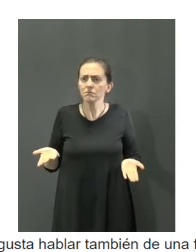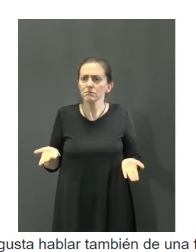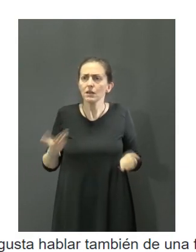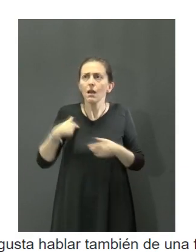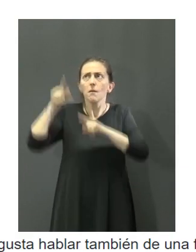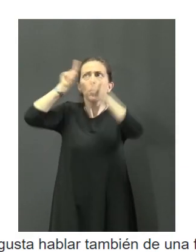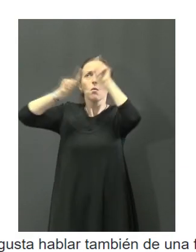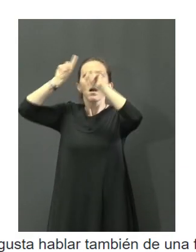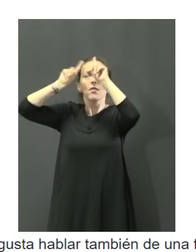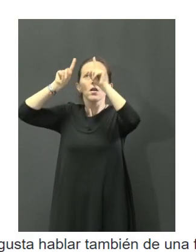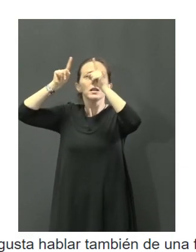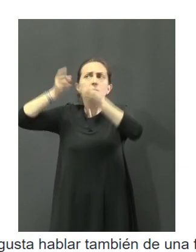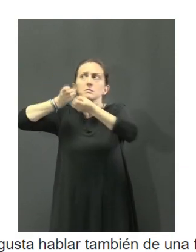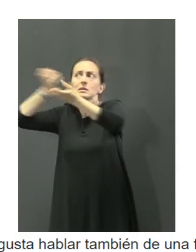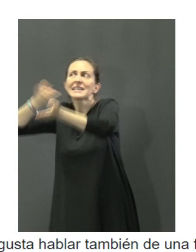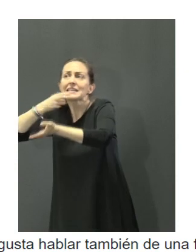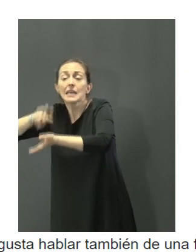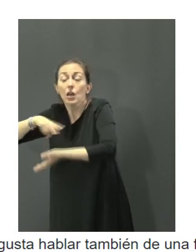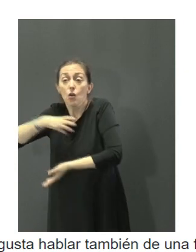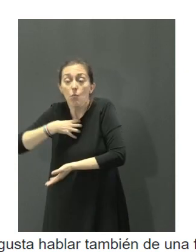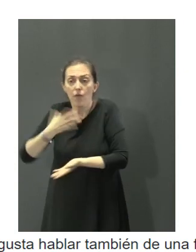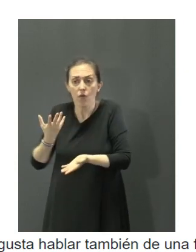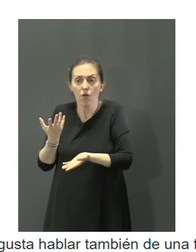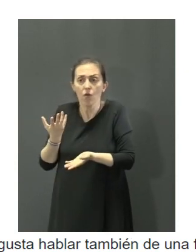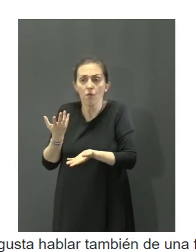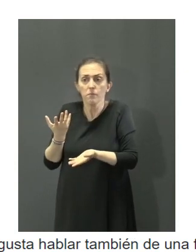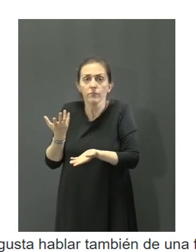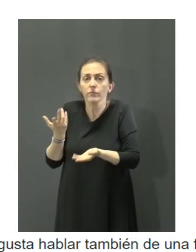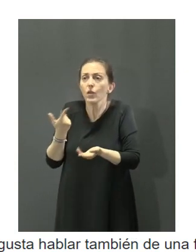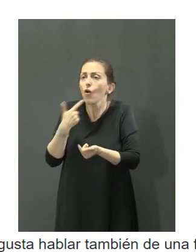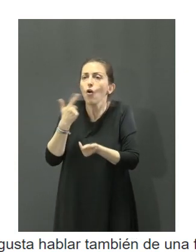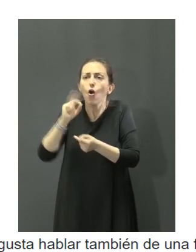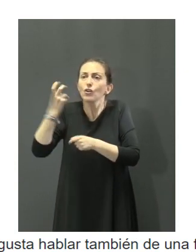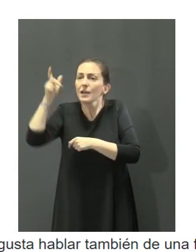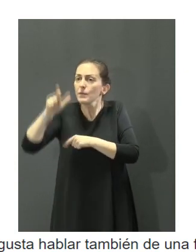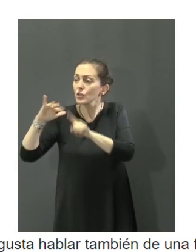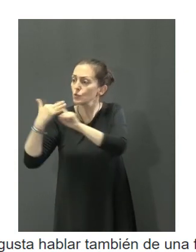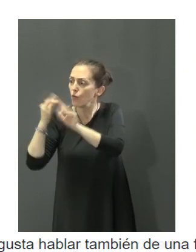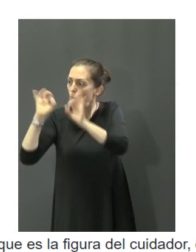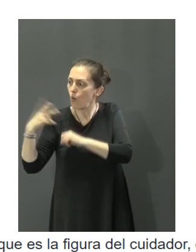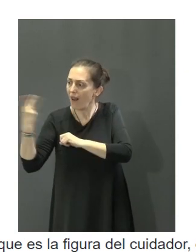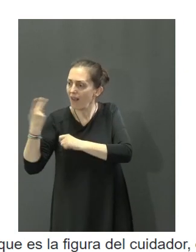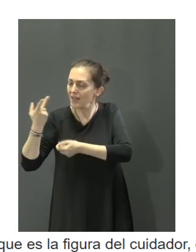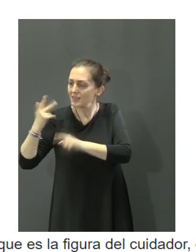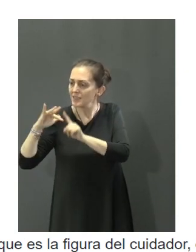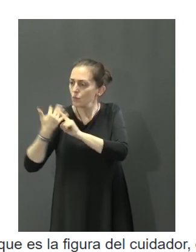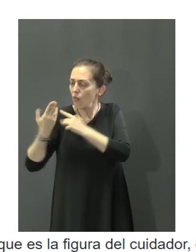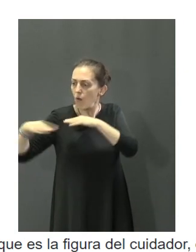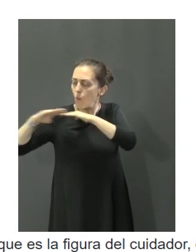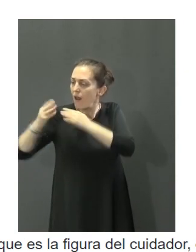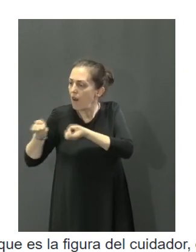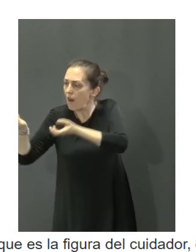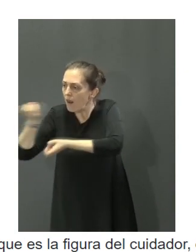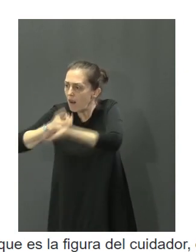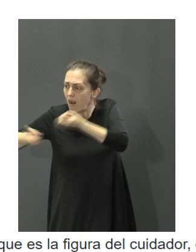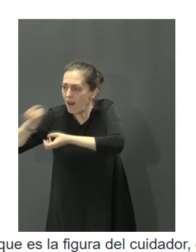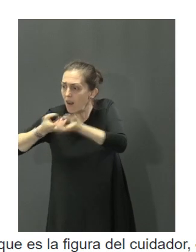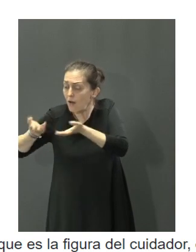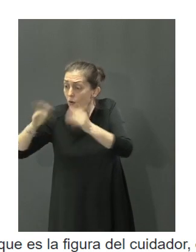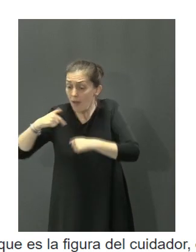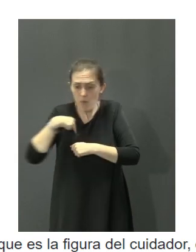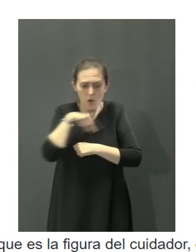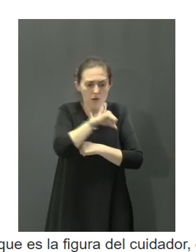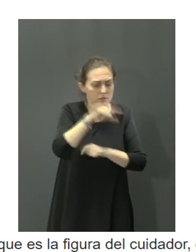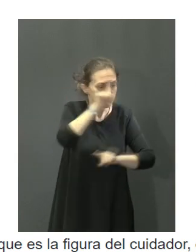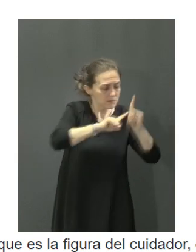sus preocupaciones a otros iguales o a otras personas que tengan conocimiento de la problemática en la que